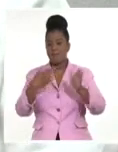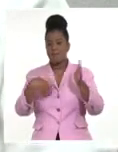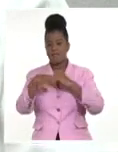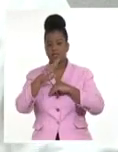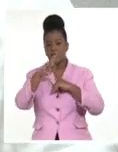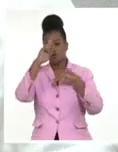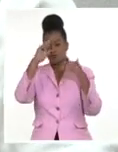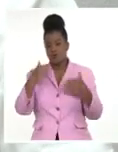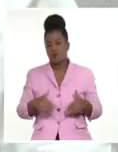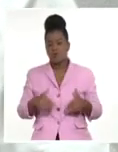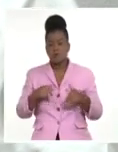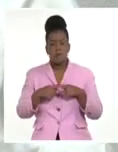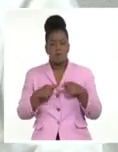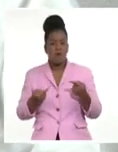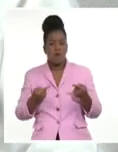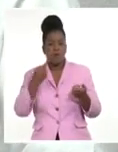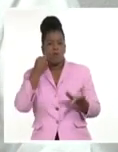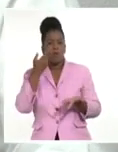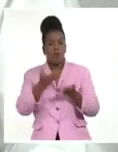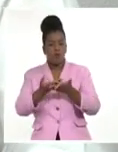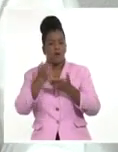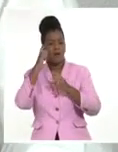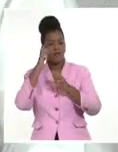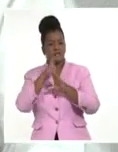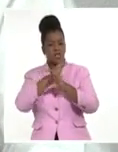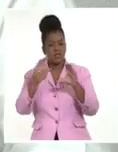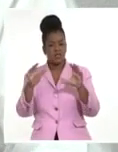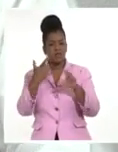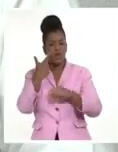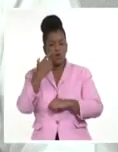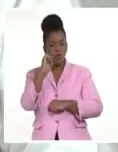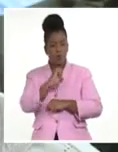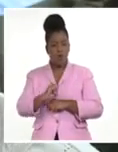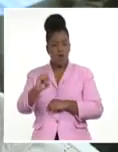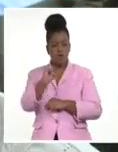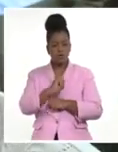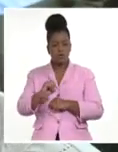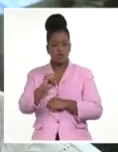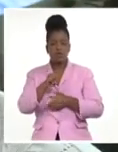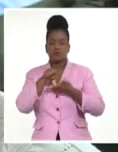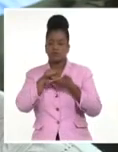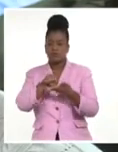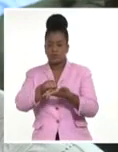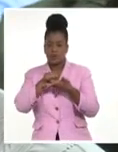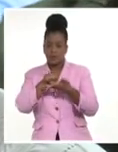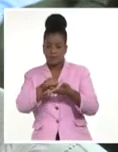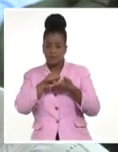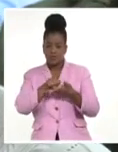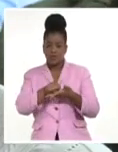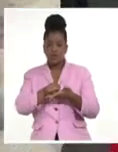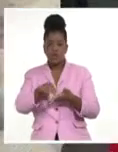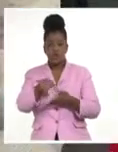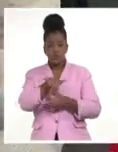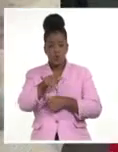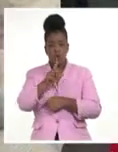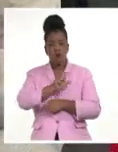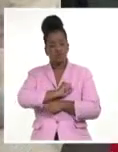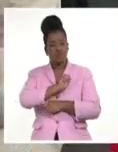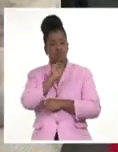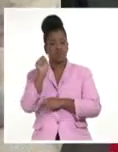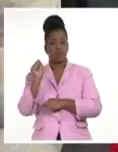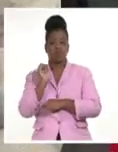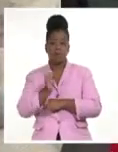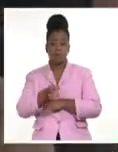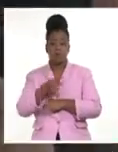en evidencias científicas y con un amplio despliegue organizativo para la prestación de servicios y para la hazaña que constituyó la